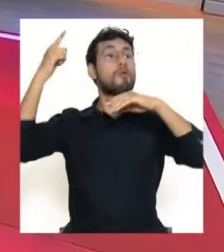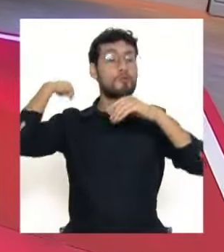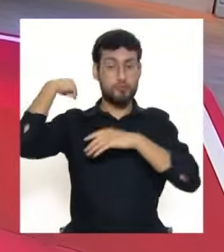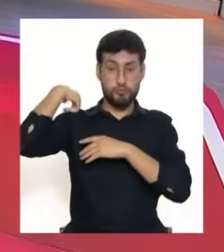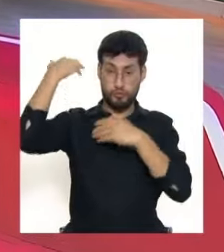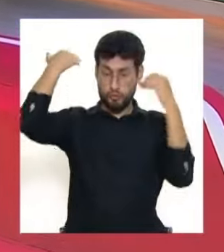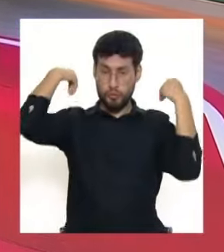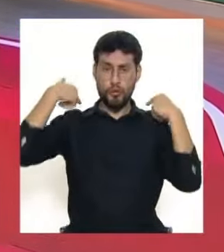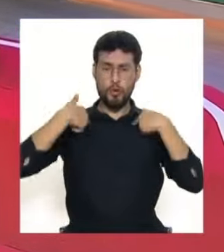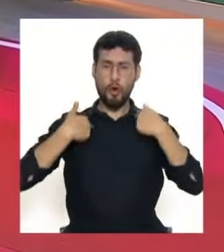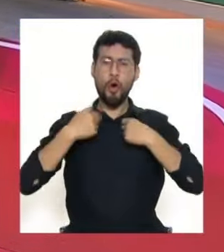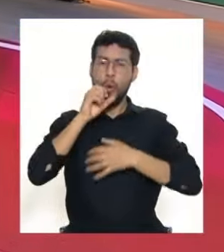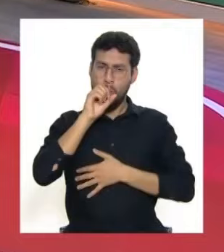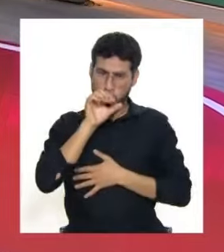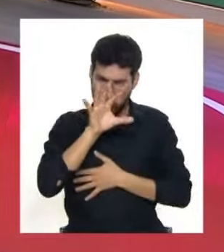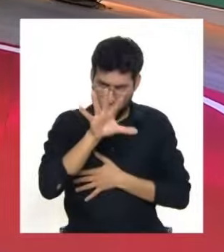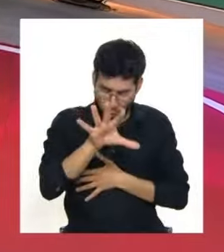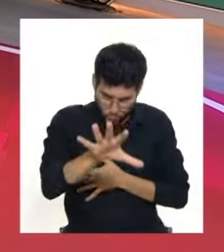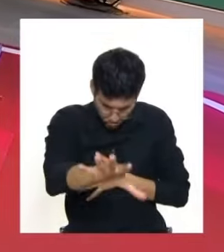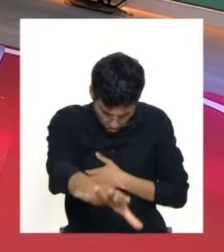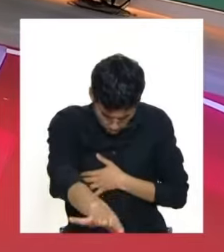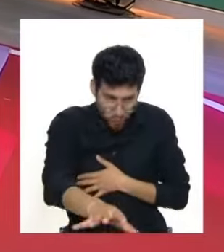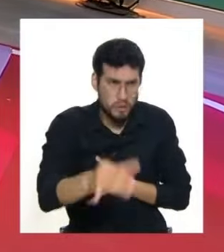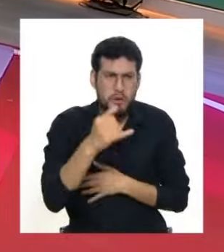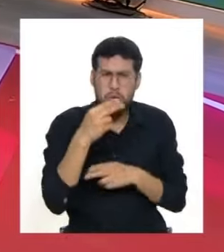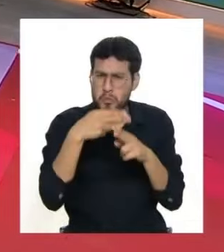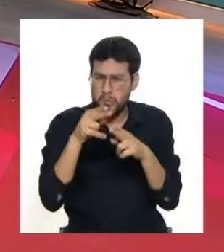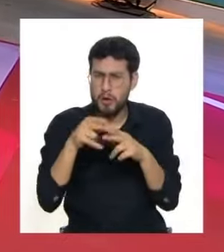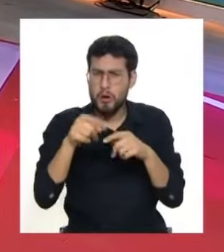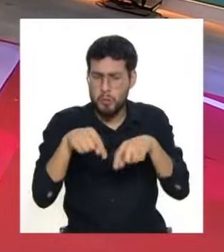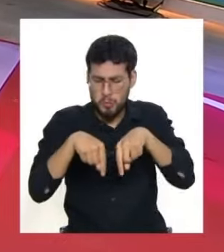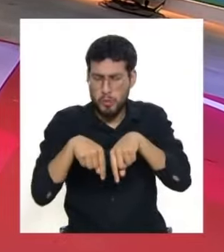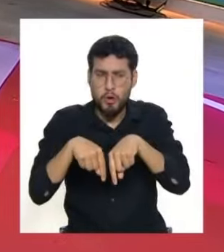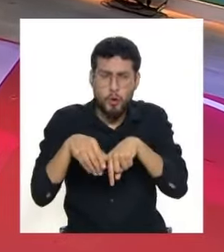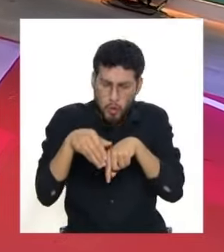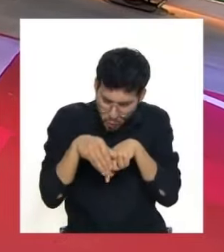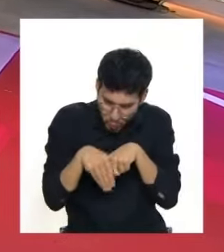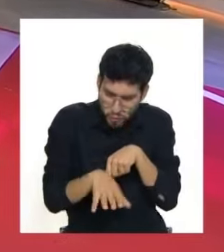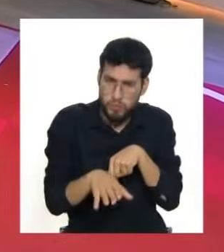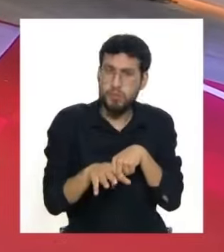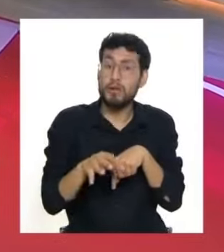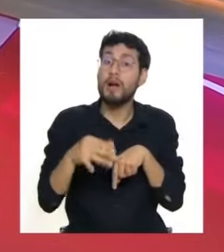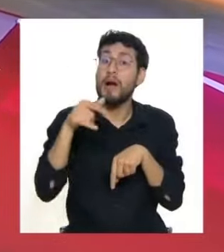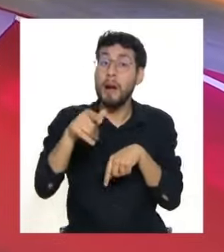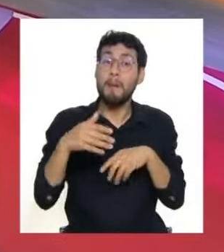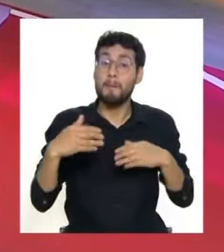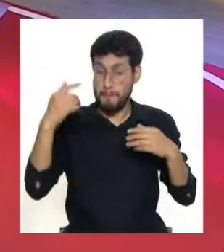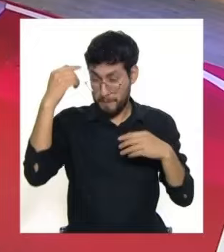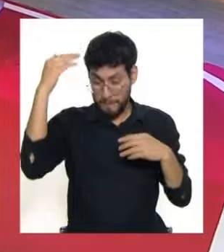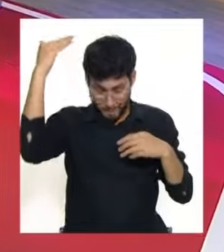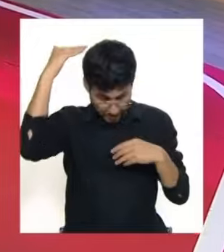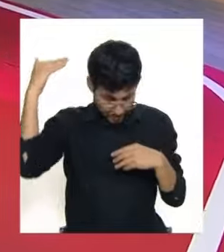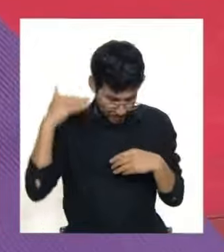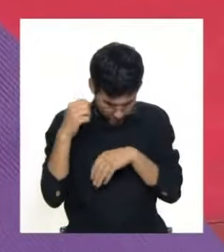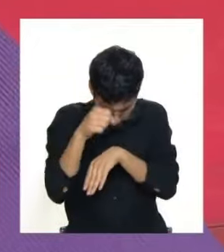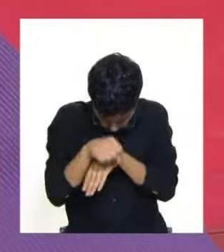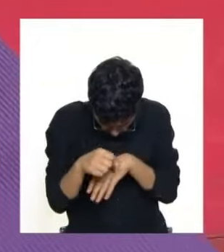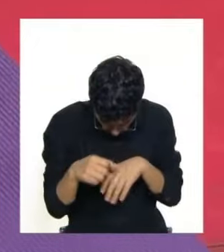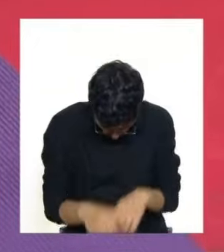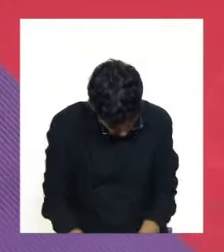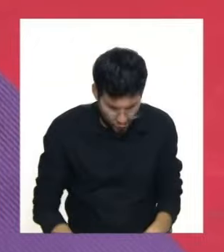flexión hacia adelante. Puedo hacer una micro flexión de rodillas y soltar. Suelta el peso de tu cabeza, el peso de